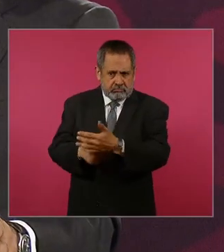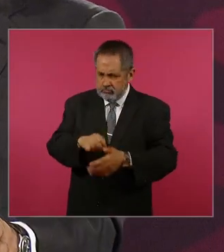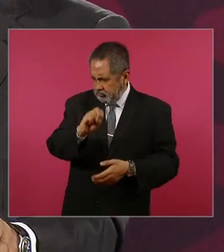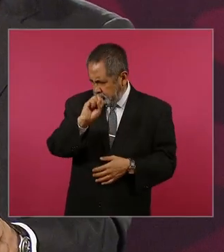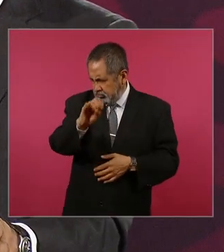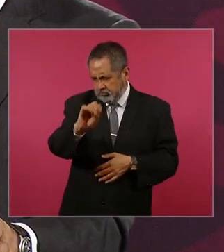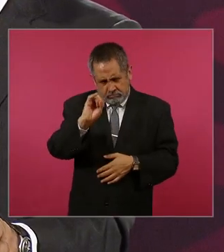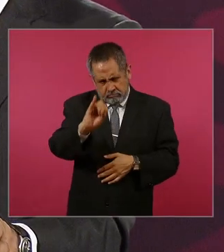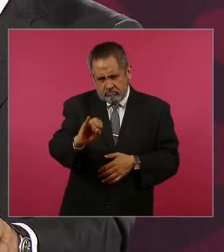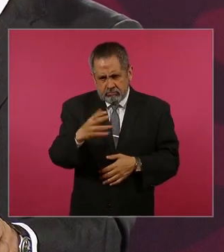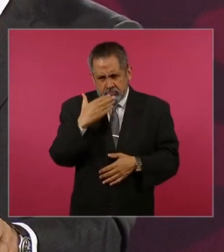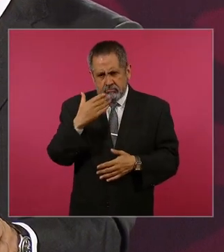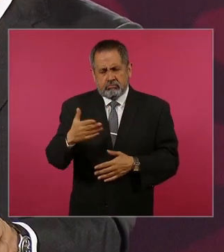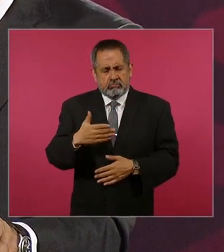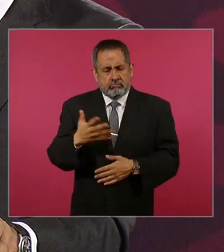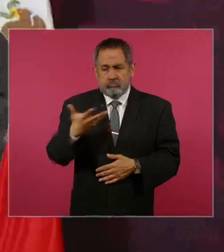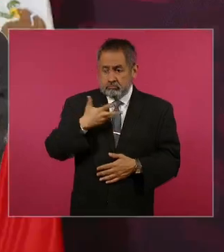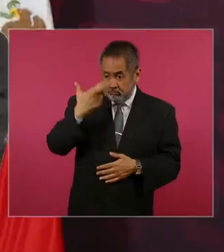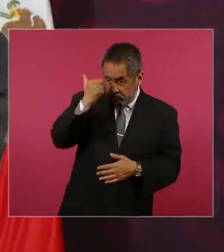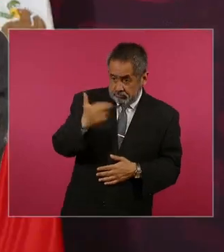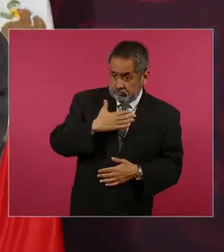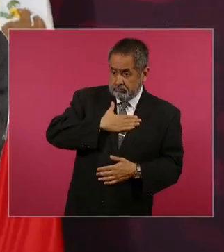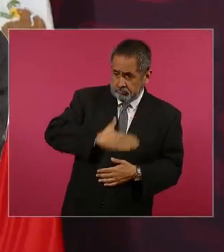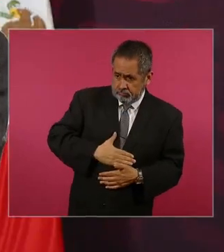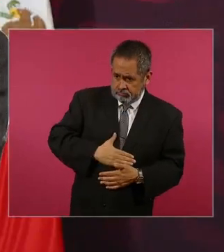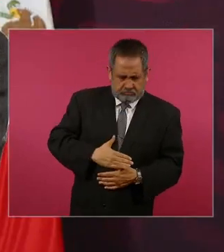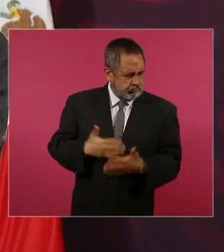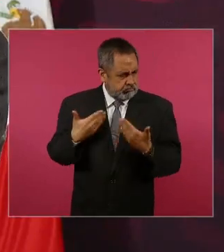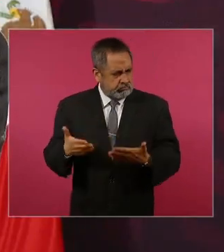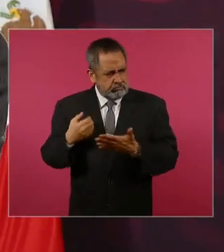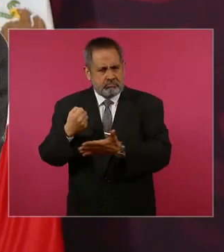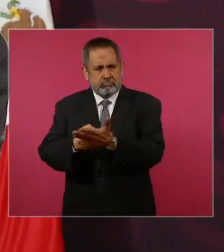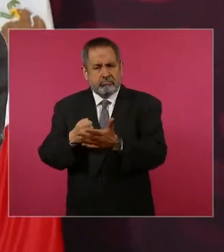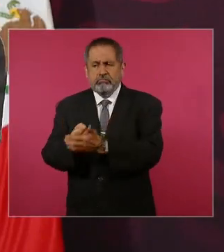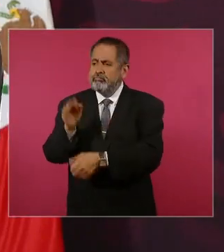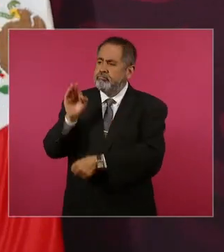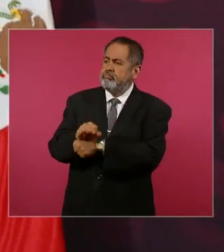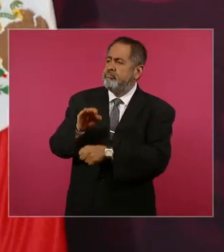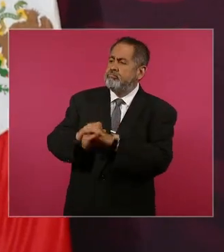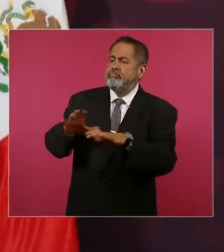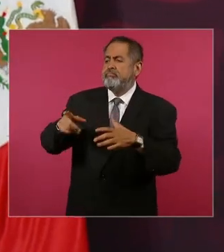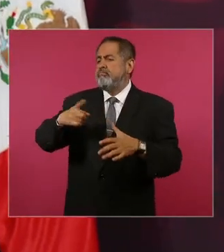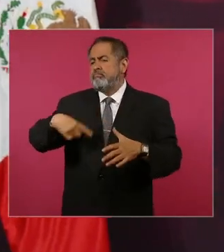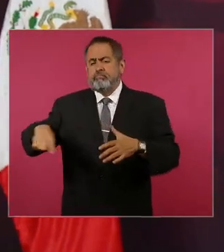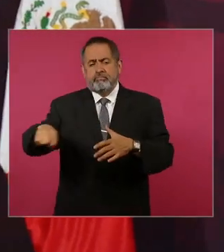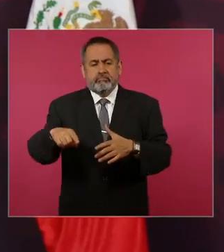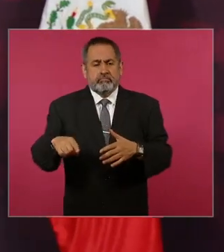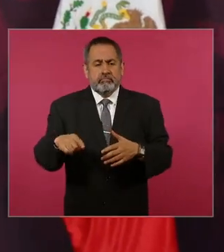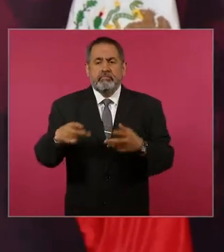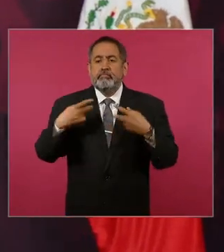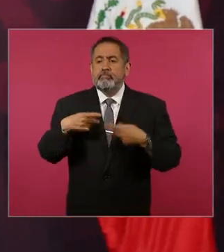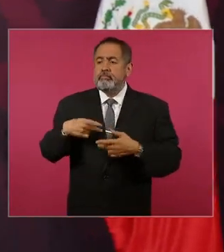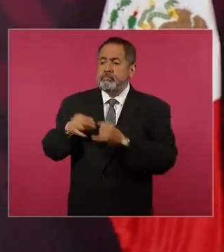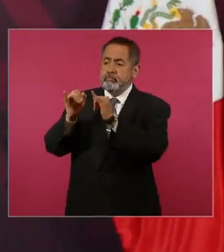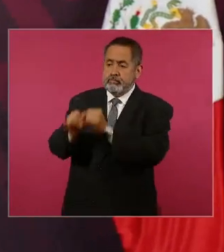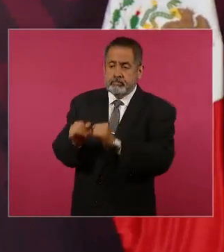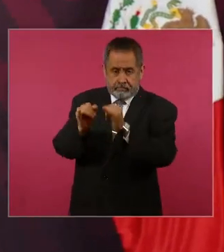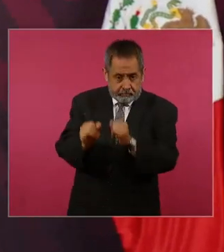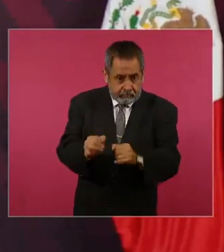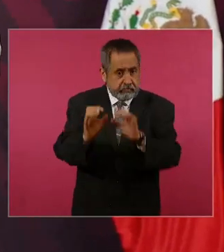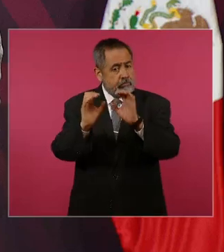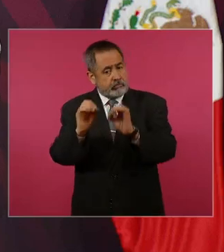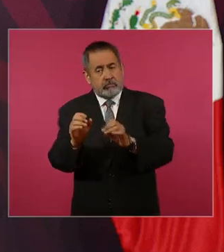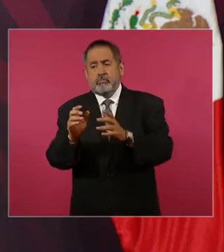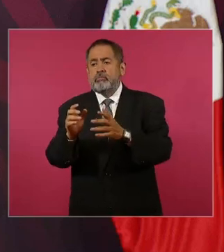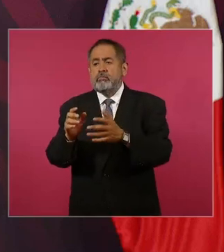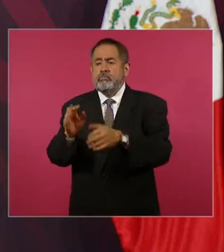causas justas, seguir luchando por el pueblo, tanto por lo gremial como